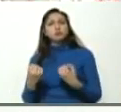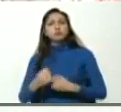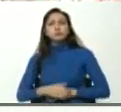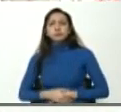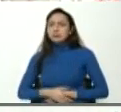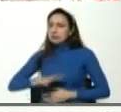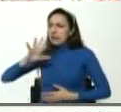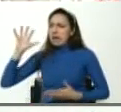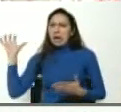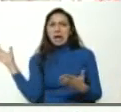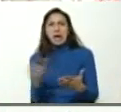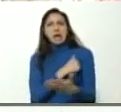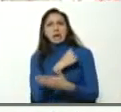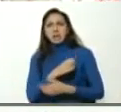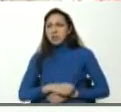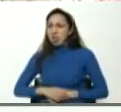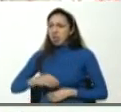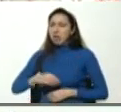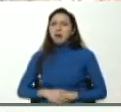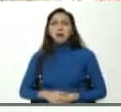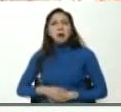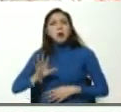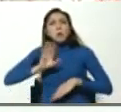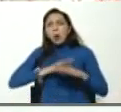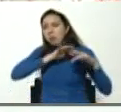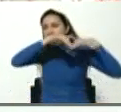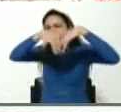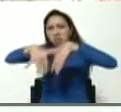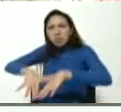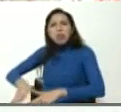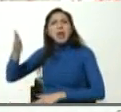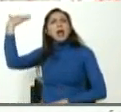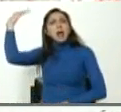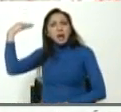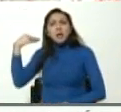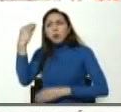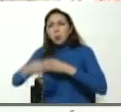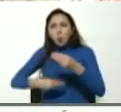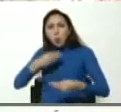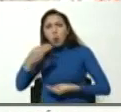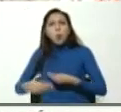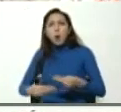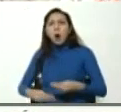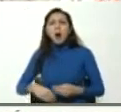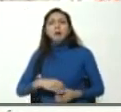arrasados como producto de la vaguada del 15 de diciembre de 1999